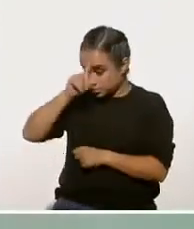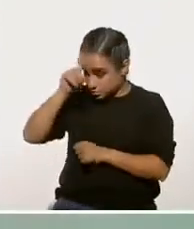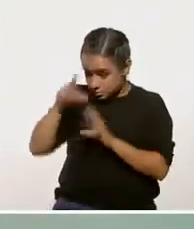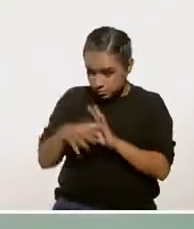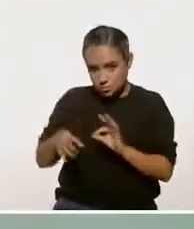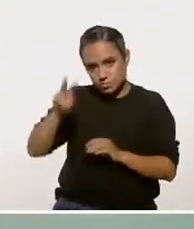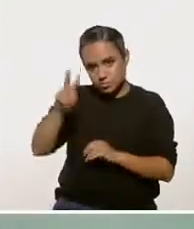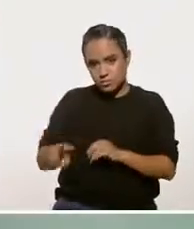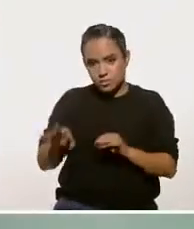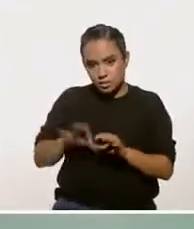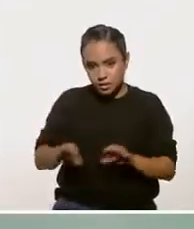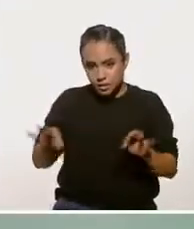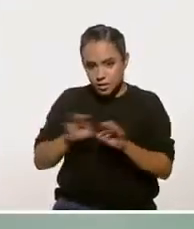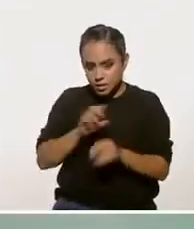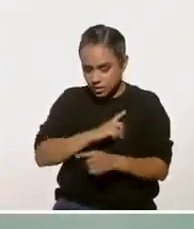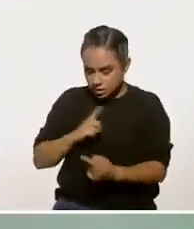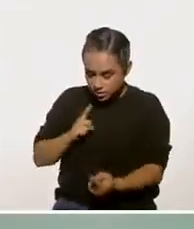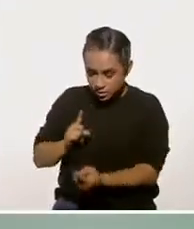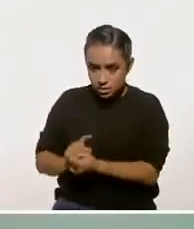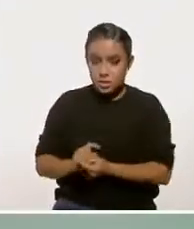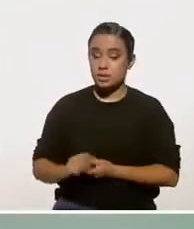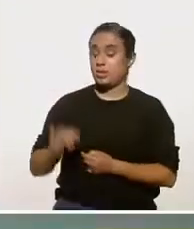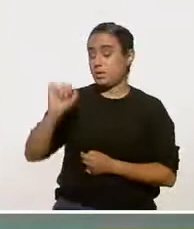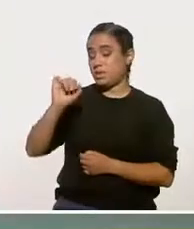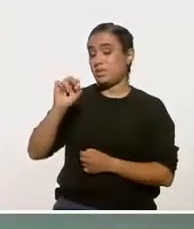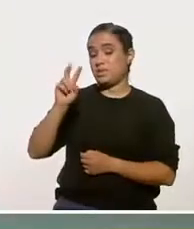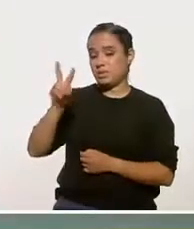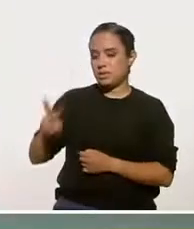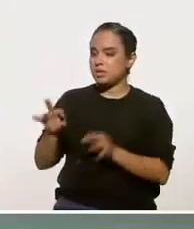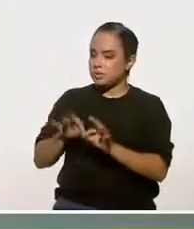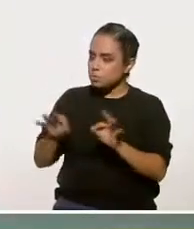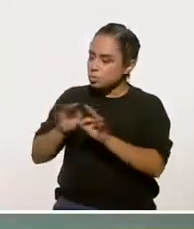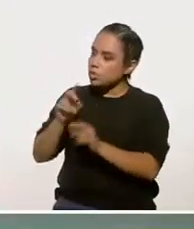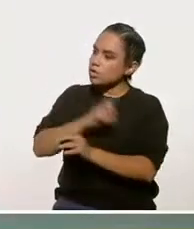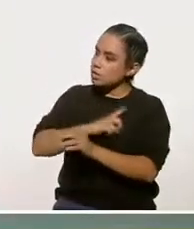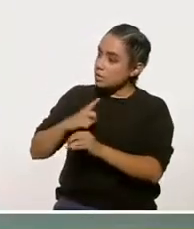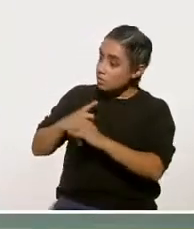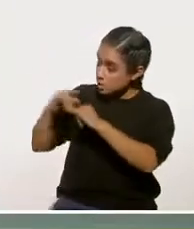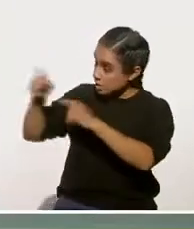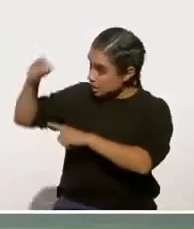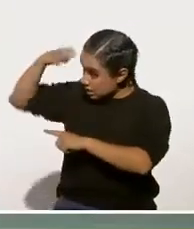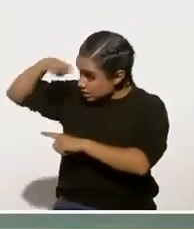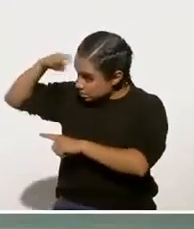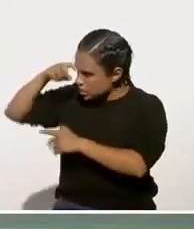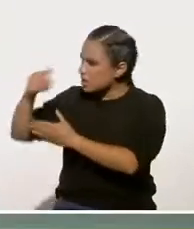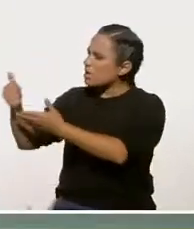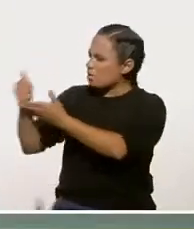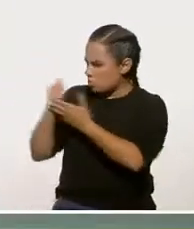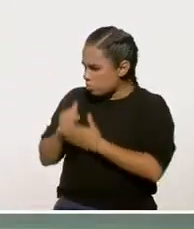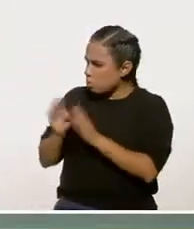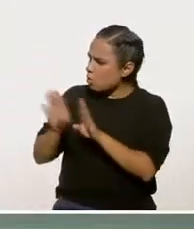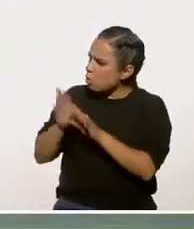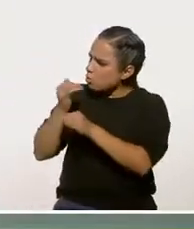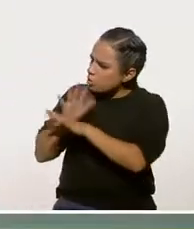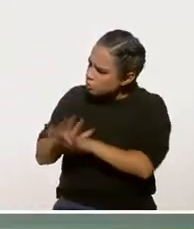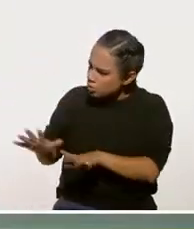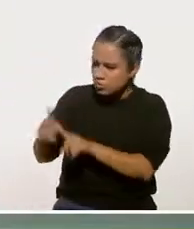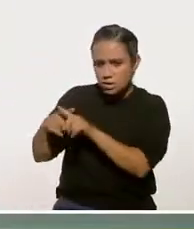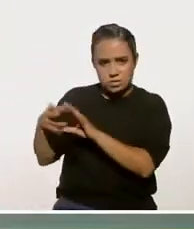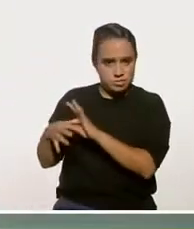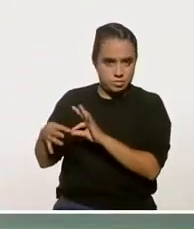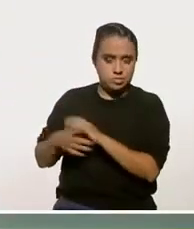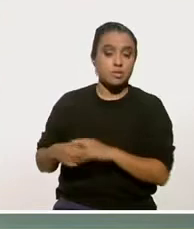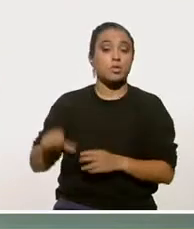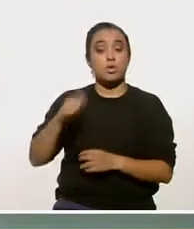es importante acercarte. Y de ahí, por eso es tan importante pedir ayuda, acercarte a tantas formas de información y grupos. Aquí nos dicen